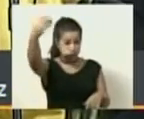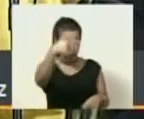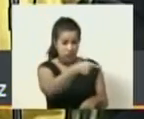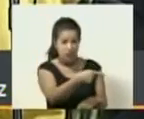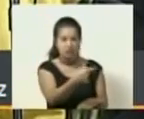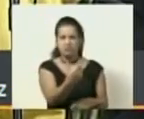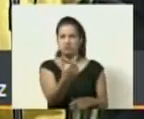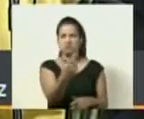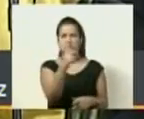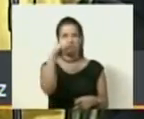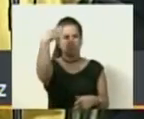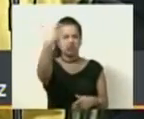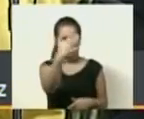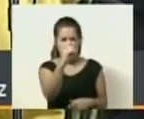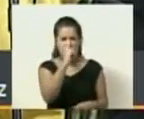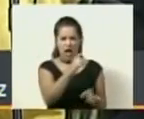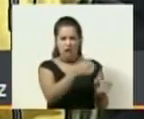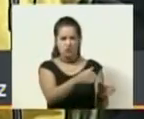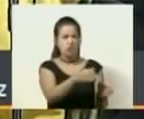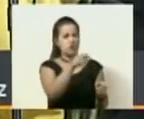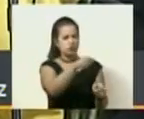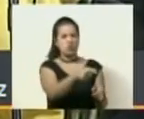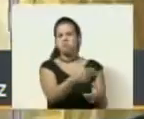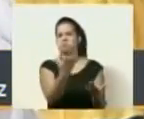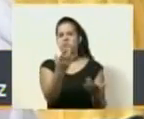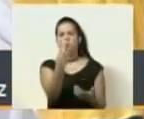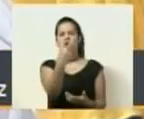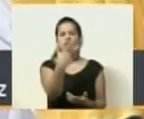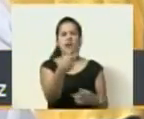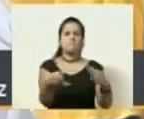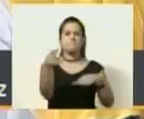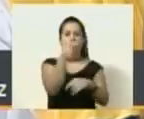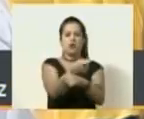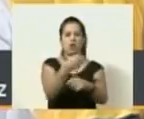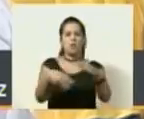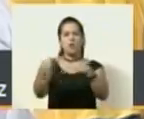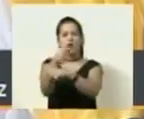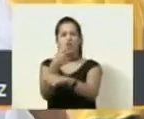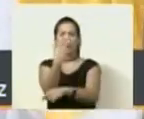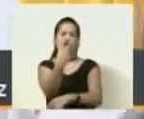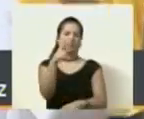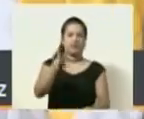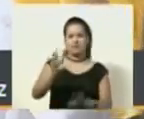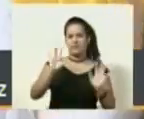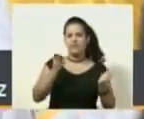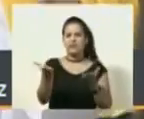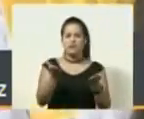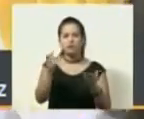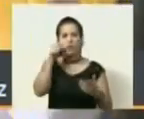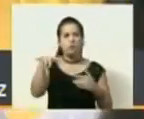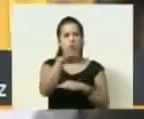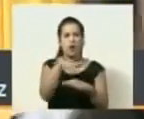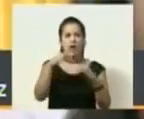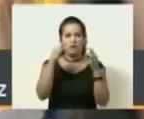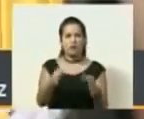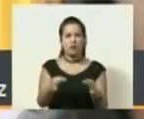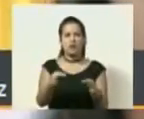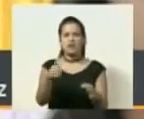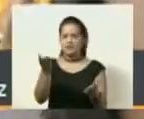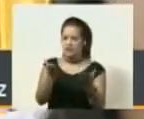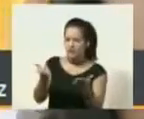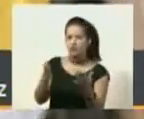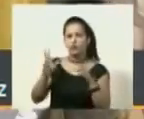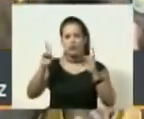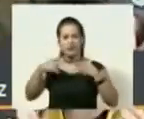tenga 50, tú vas a tener 2, 3, 4 posgrados y vas a estar sirviendo a tu pueblo, vas a estar sirviendo a la